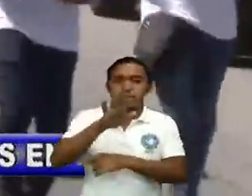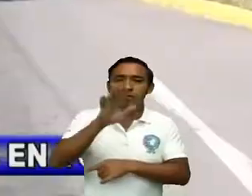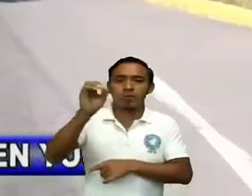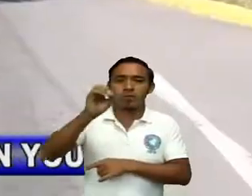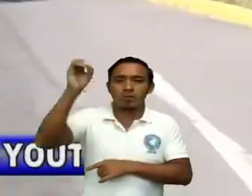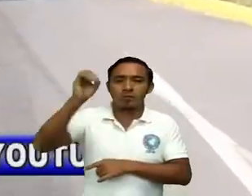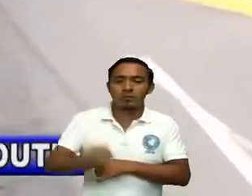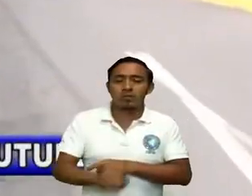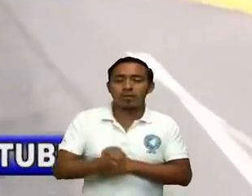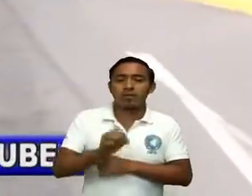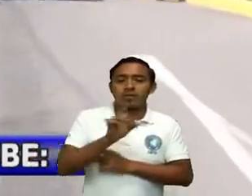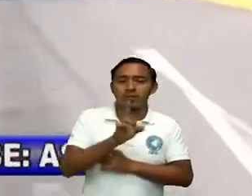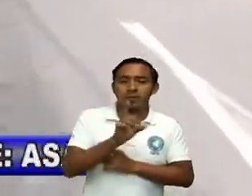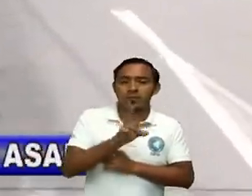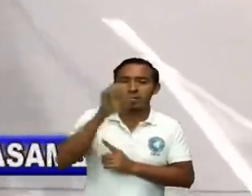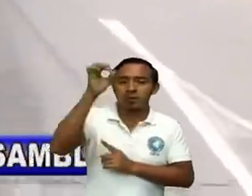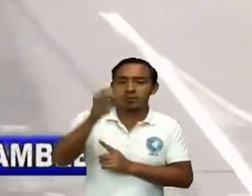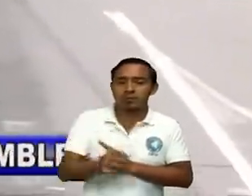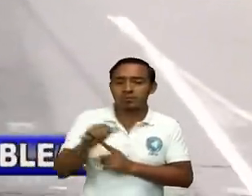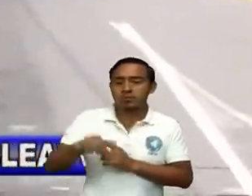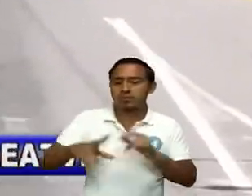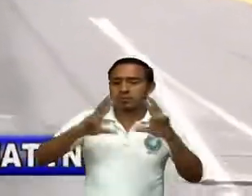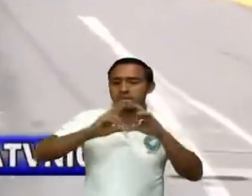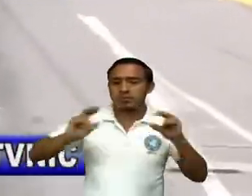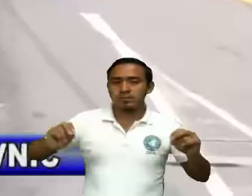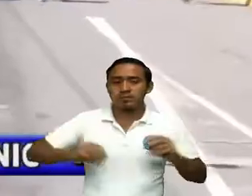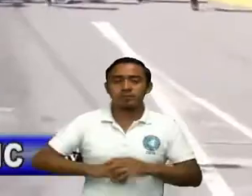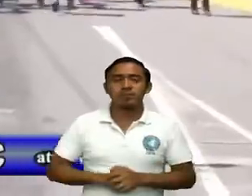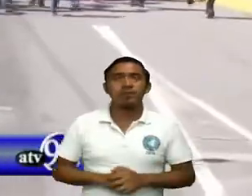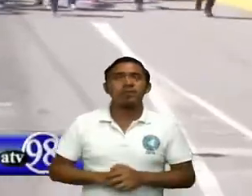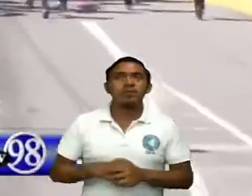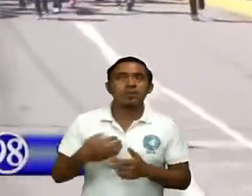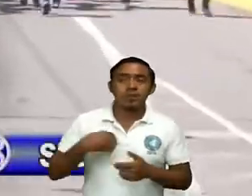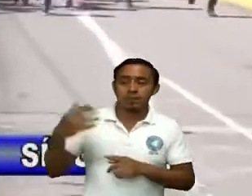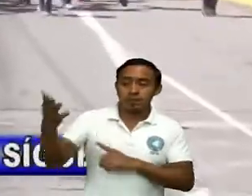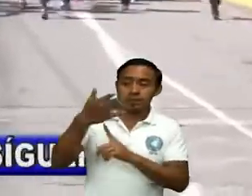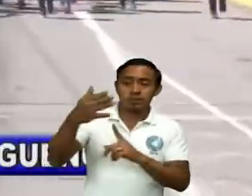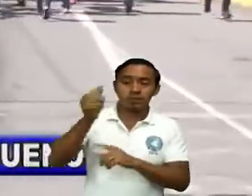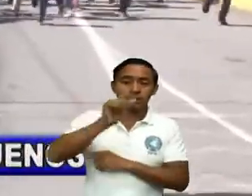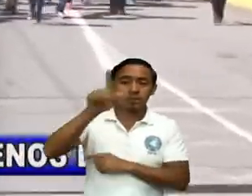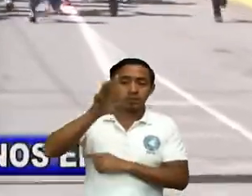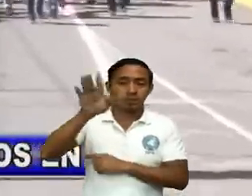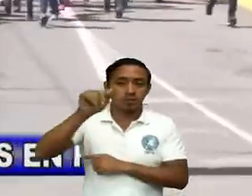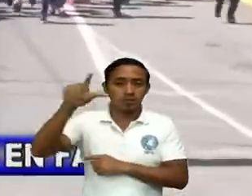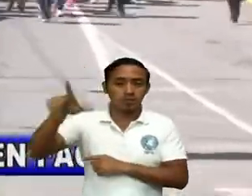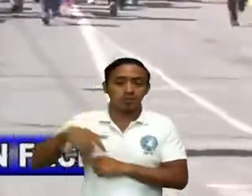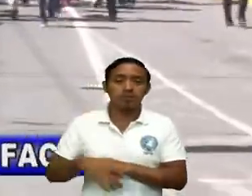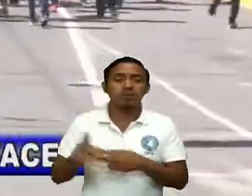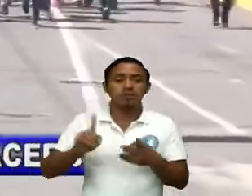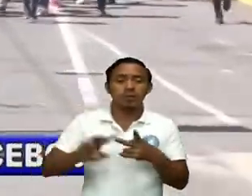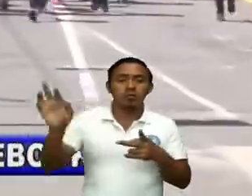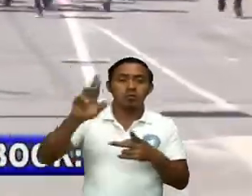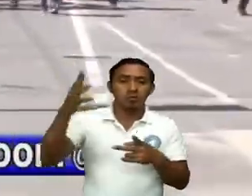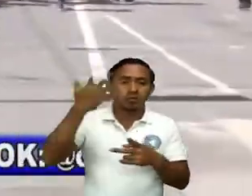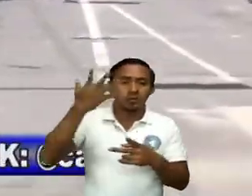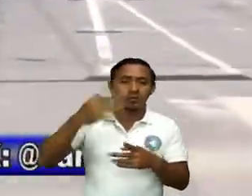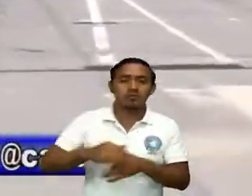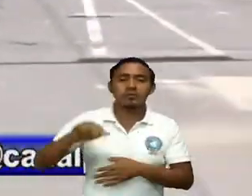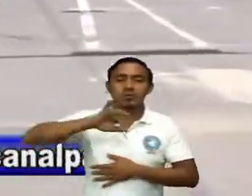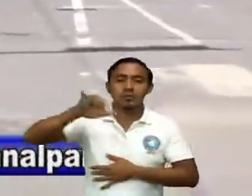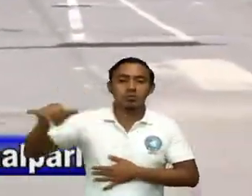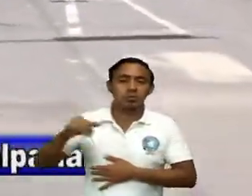50 a un 12% en Nicaragua. Alzando el azul, blanco y azul y la roja y negra, los miembros de la